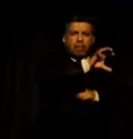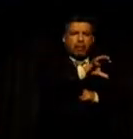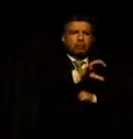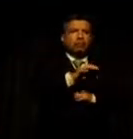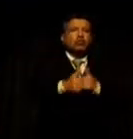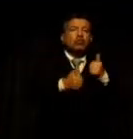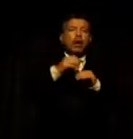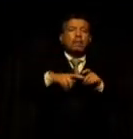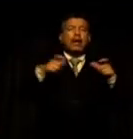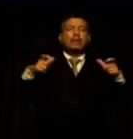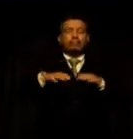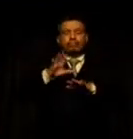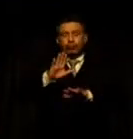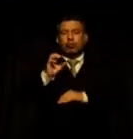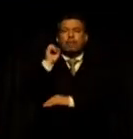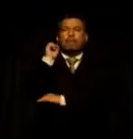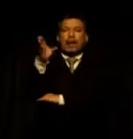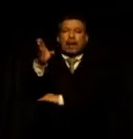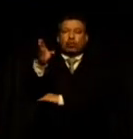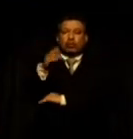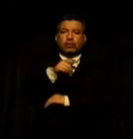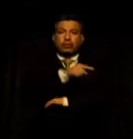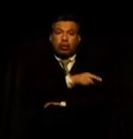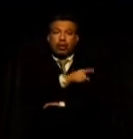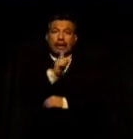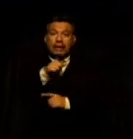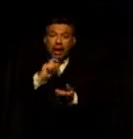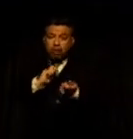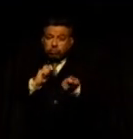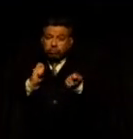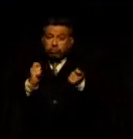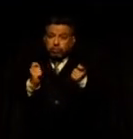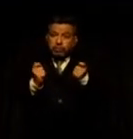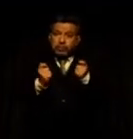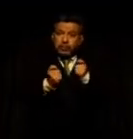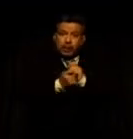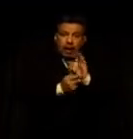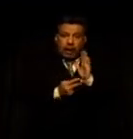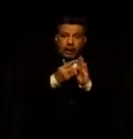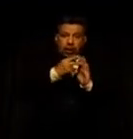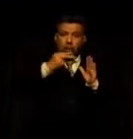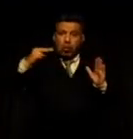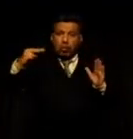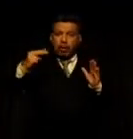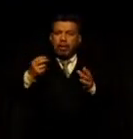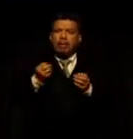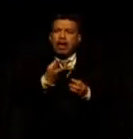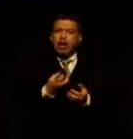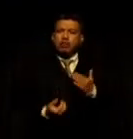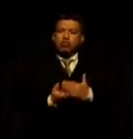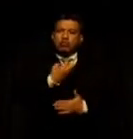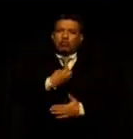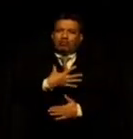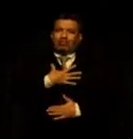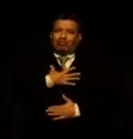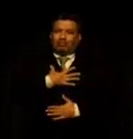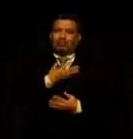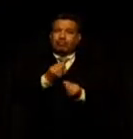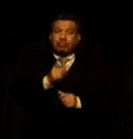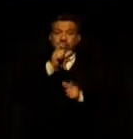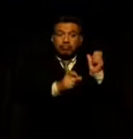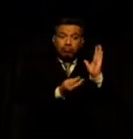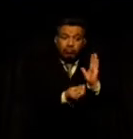bancos y esta transformación esa tecnología crea una nueva oportunidad para que emprendedores